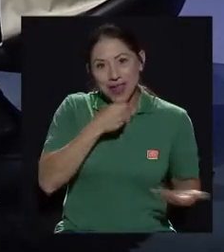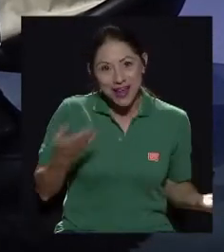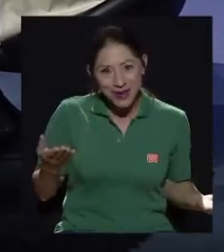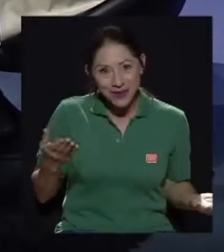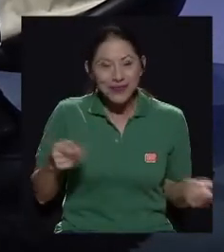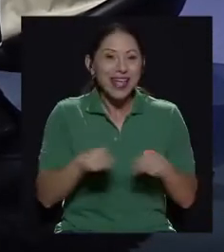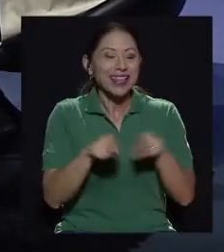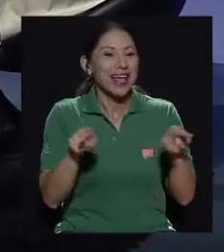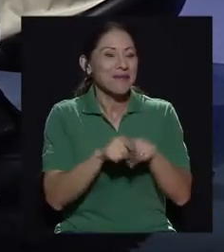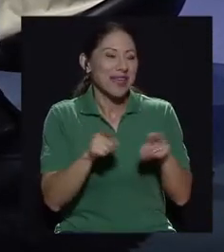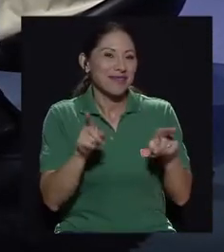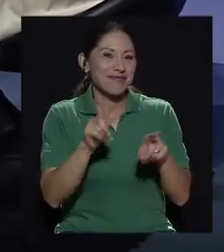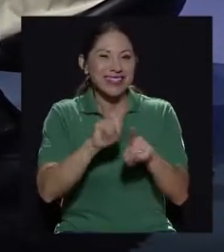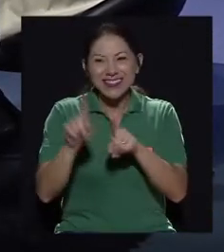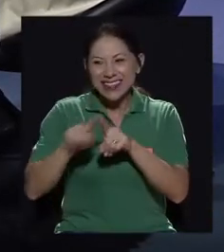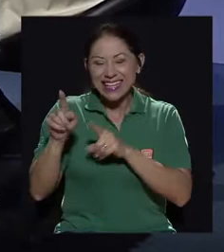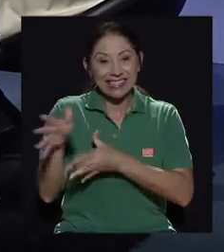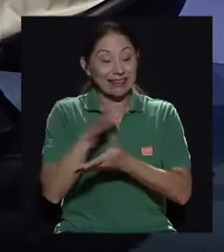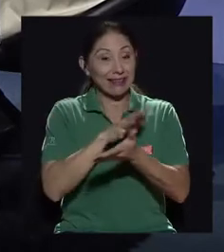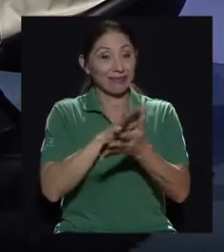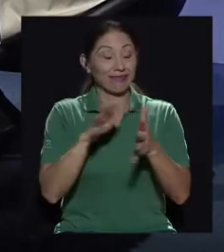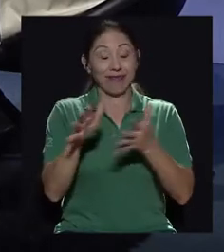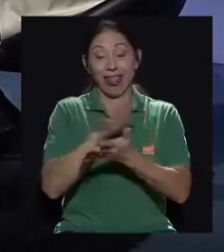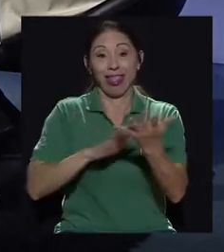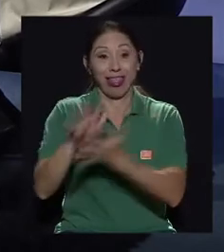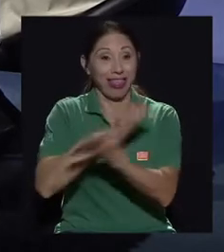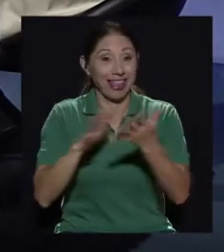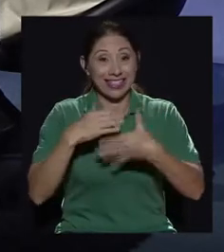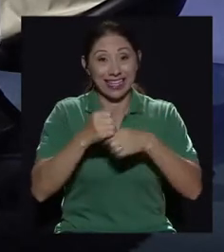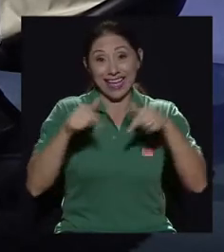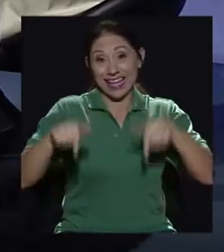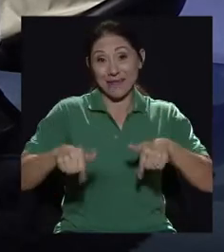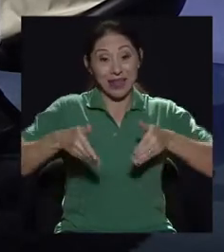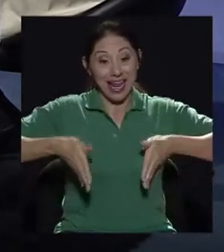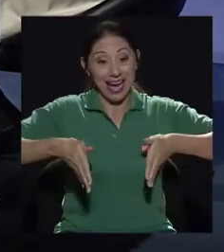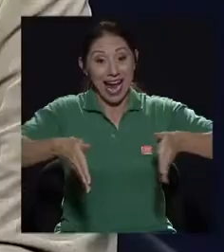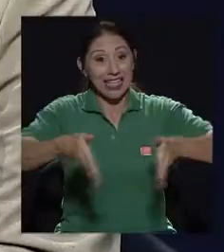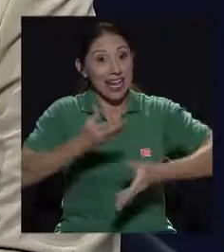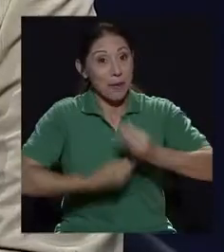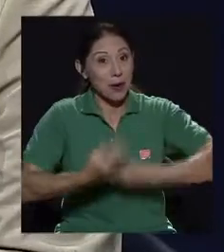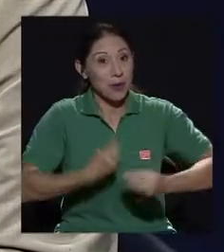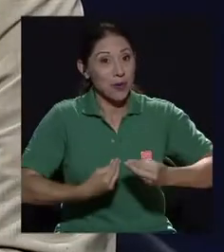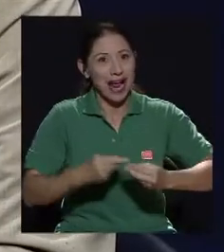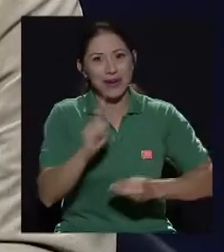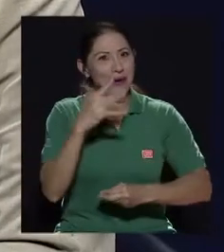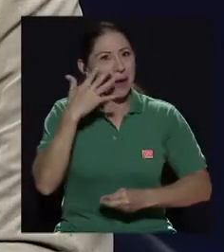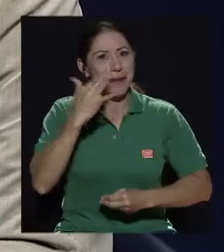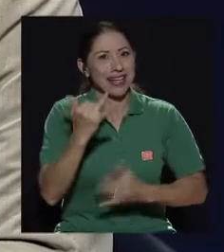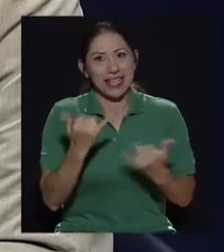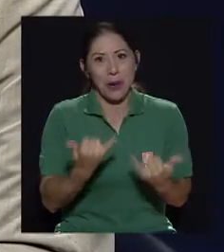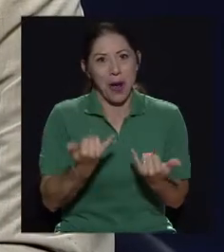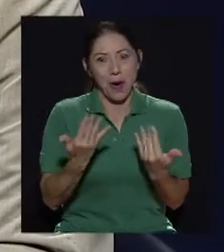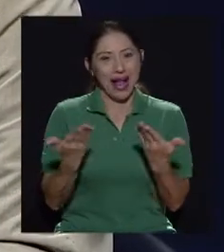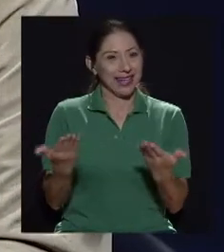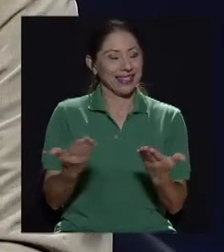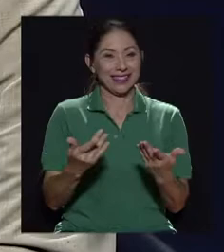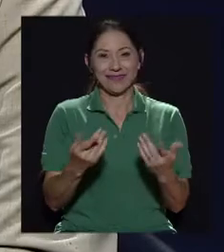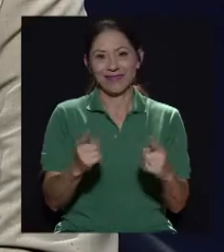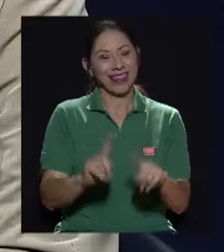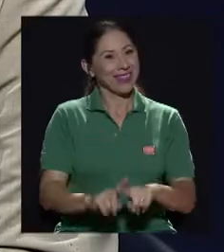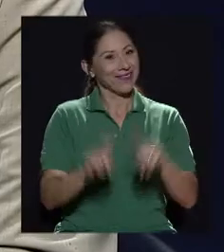y los desastres que se hacían en esta zona la calle la amargura era no era ni parecido a esto